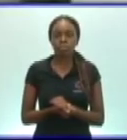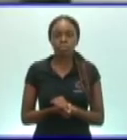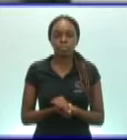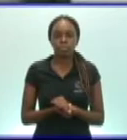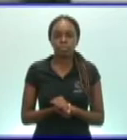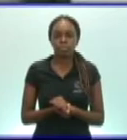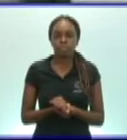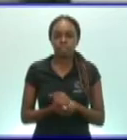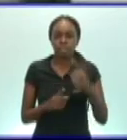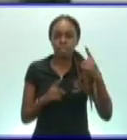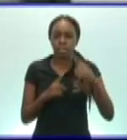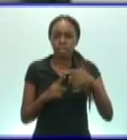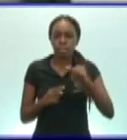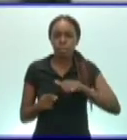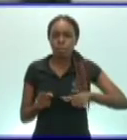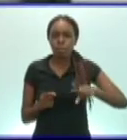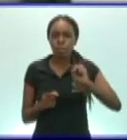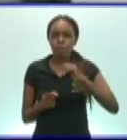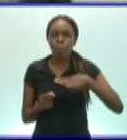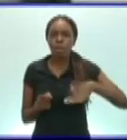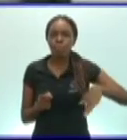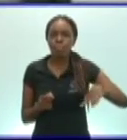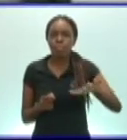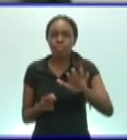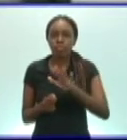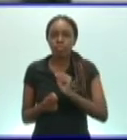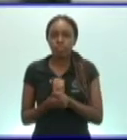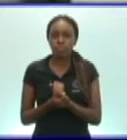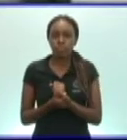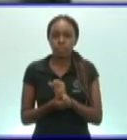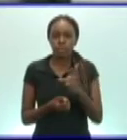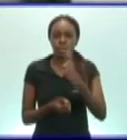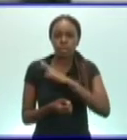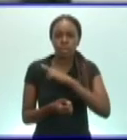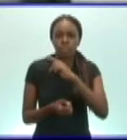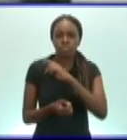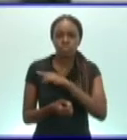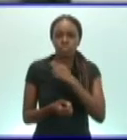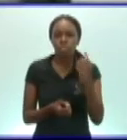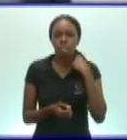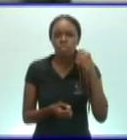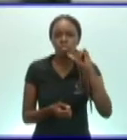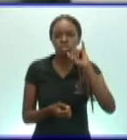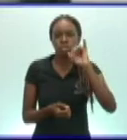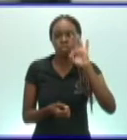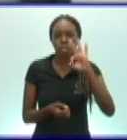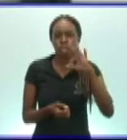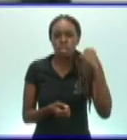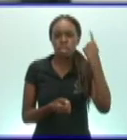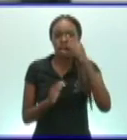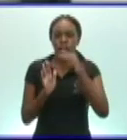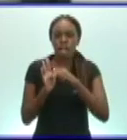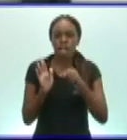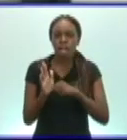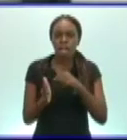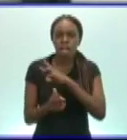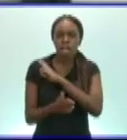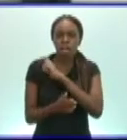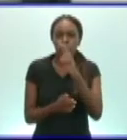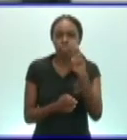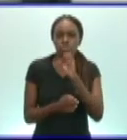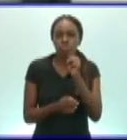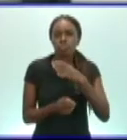Este tema de la igualdad social es lo que le da a la revolución del 68 su carácter de revolución social